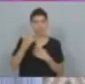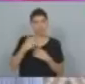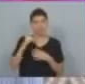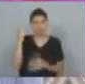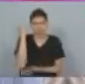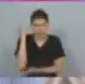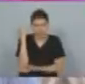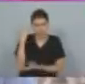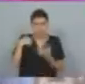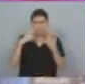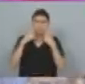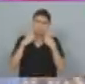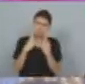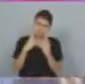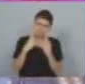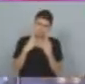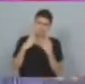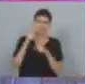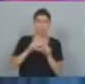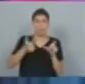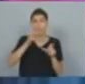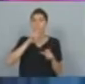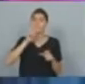egocéntricos y depresivos. Los artistas